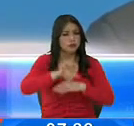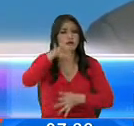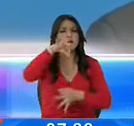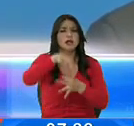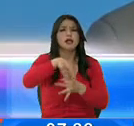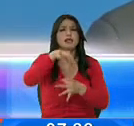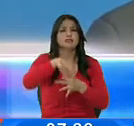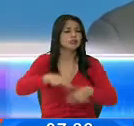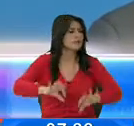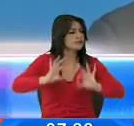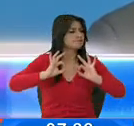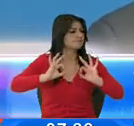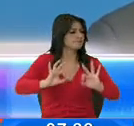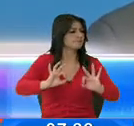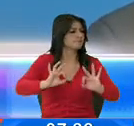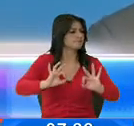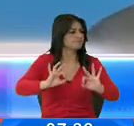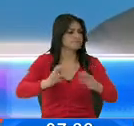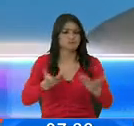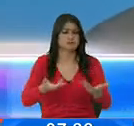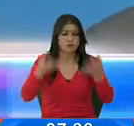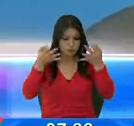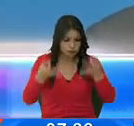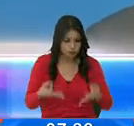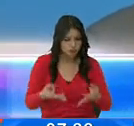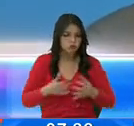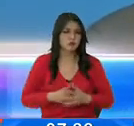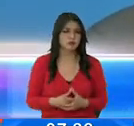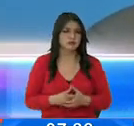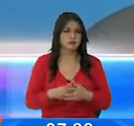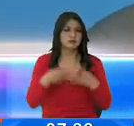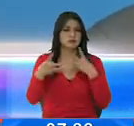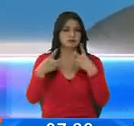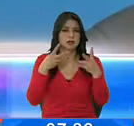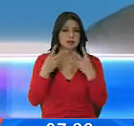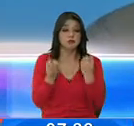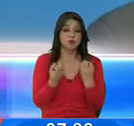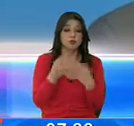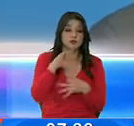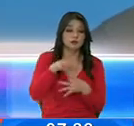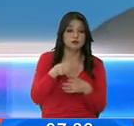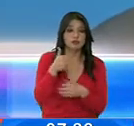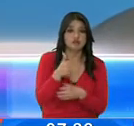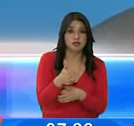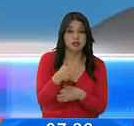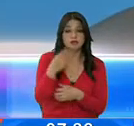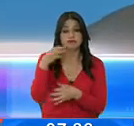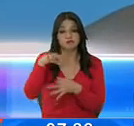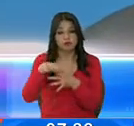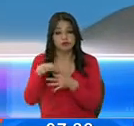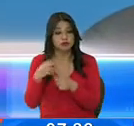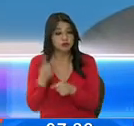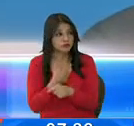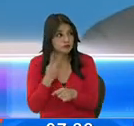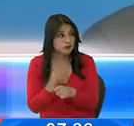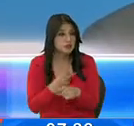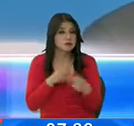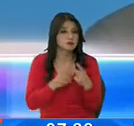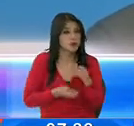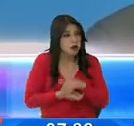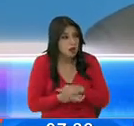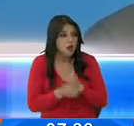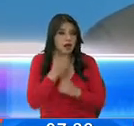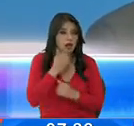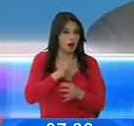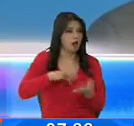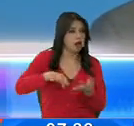absolutamente libres más justas que se cuenten los votos bien que nadie vote dos veces que nadie haga trampa y